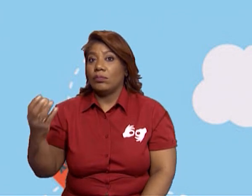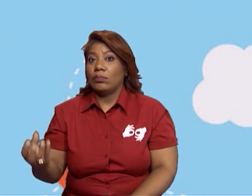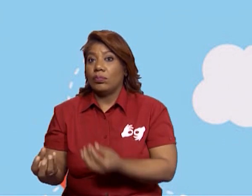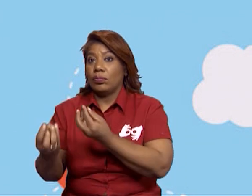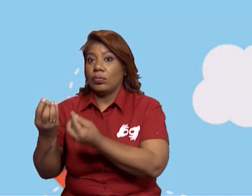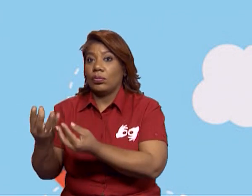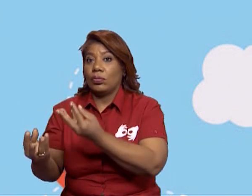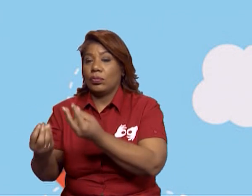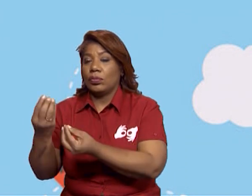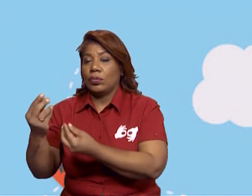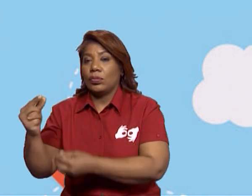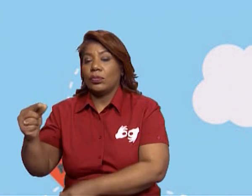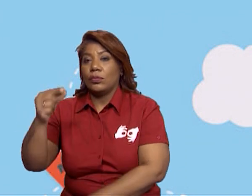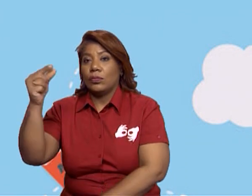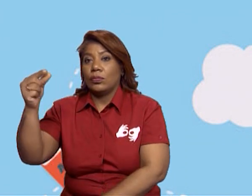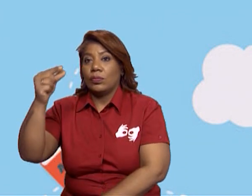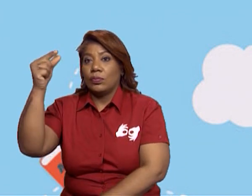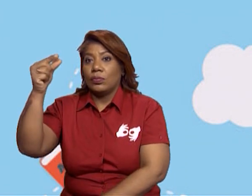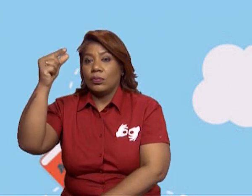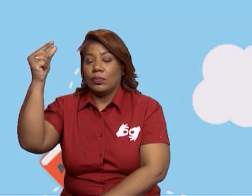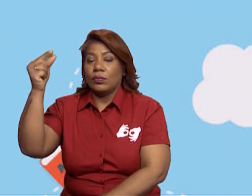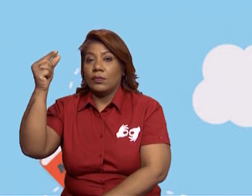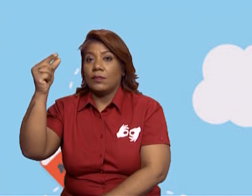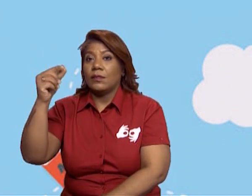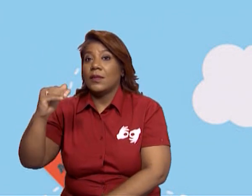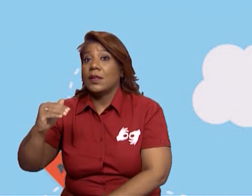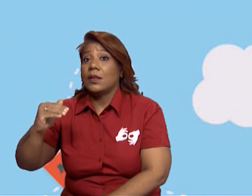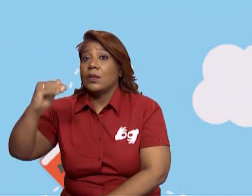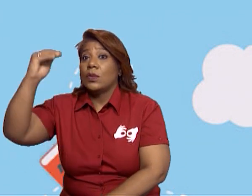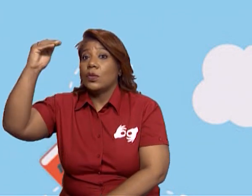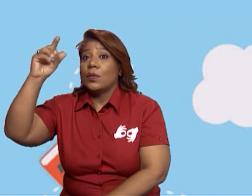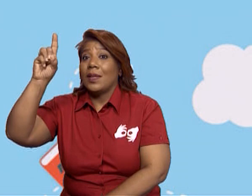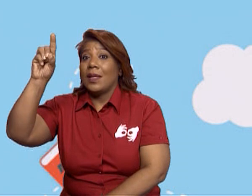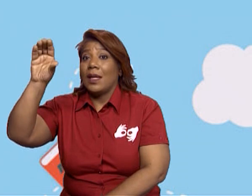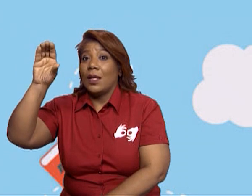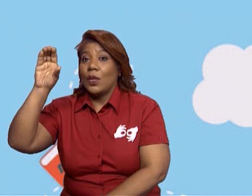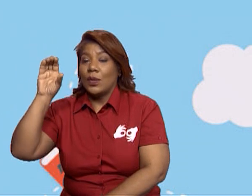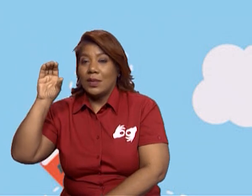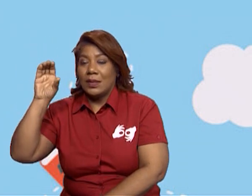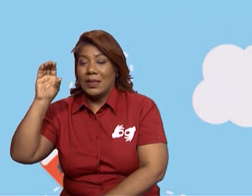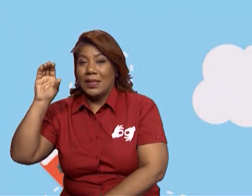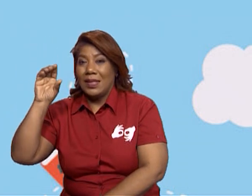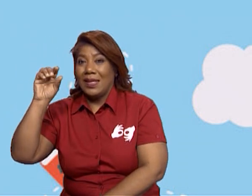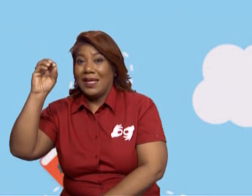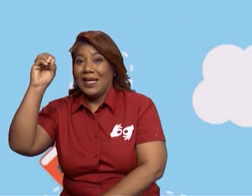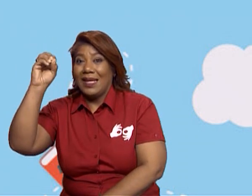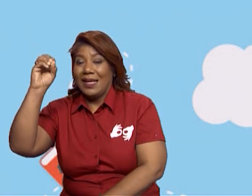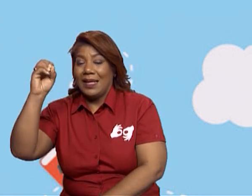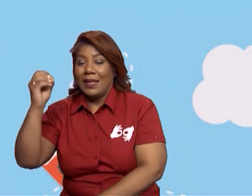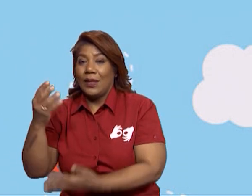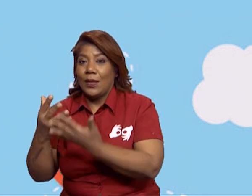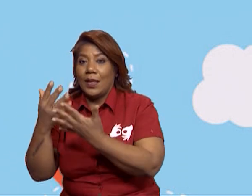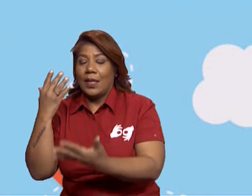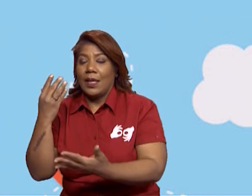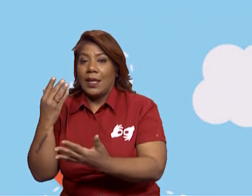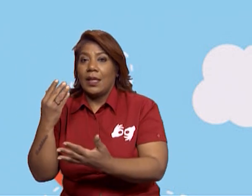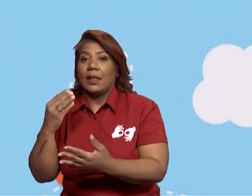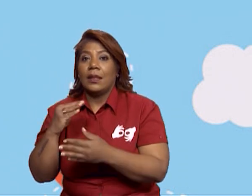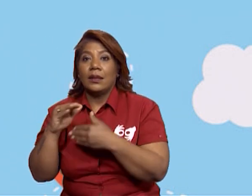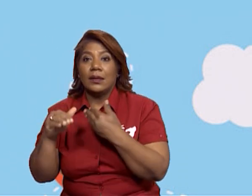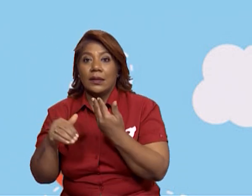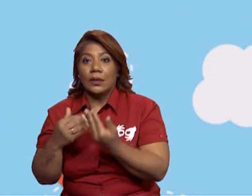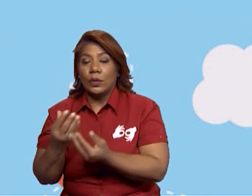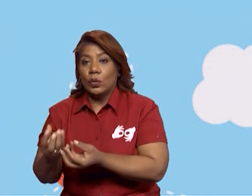ocurre cuando la temperatura del líquido alcanza los 100 grados Celsius y se produce en todo el